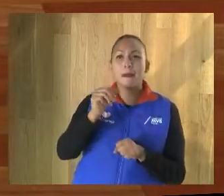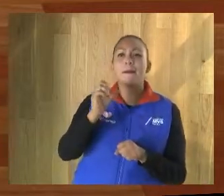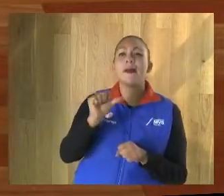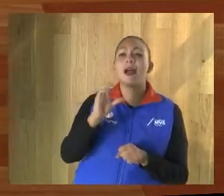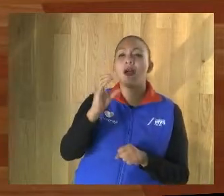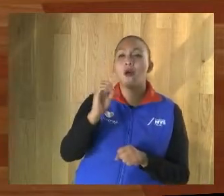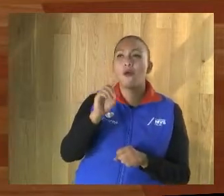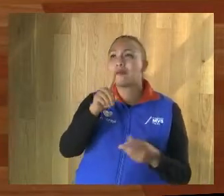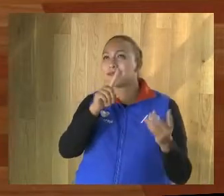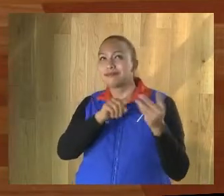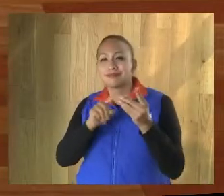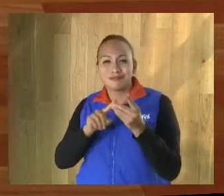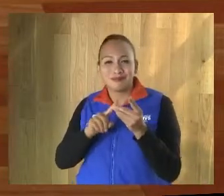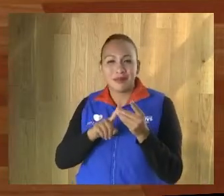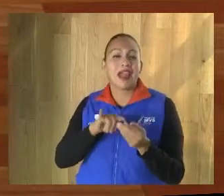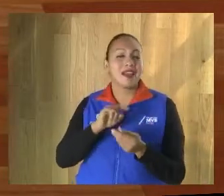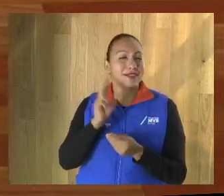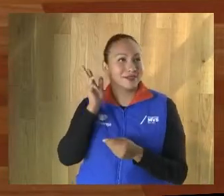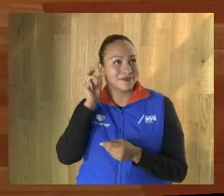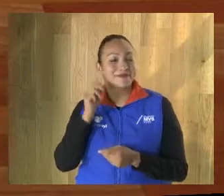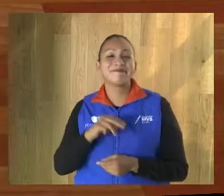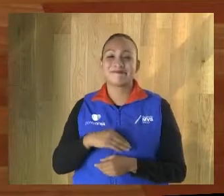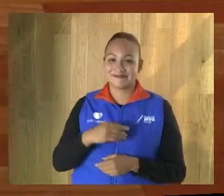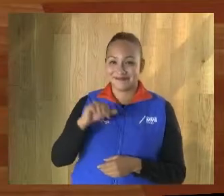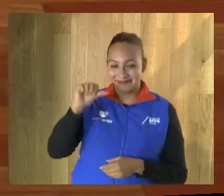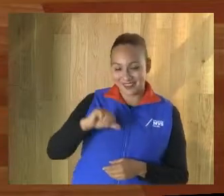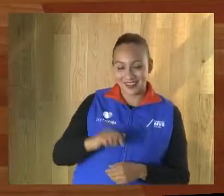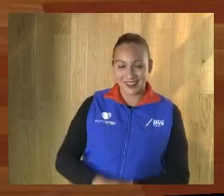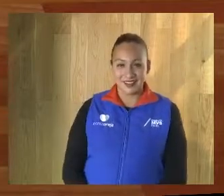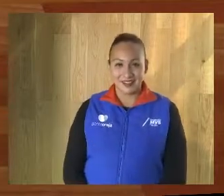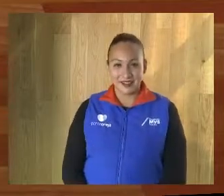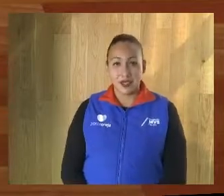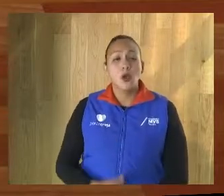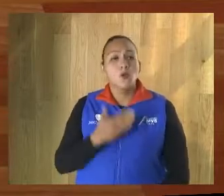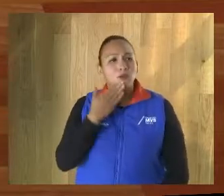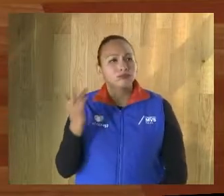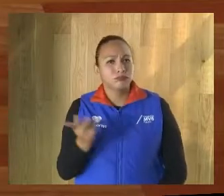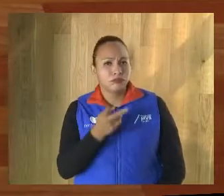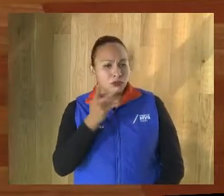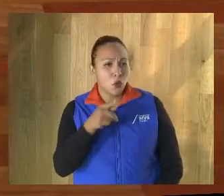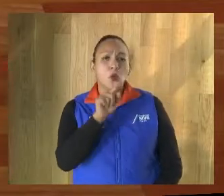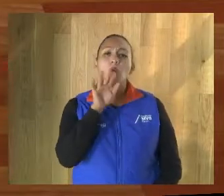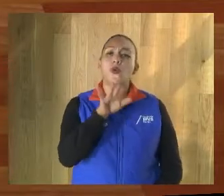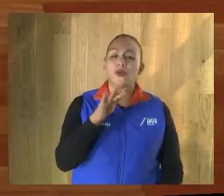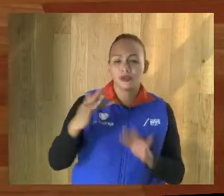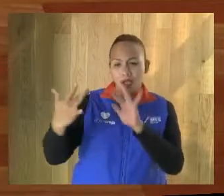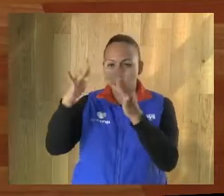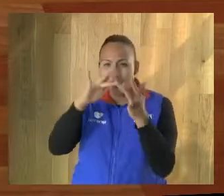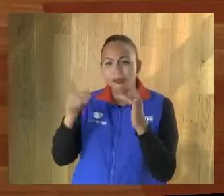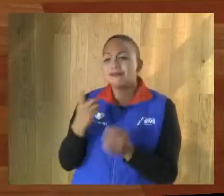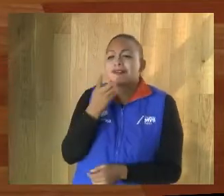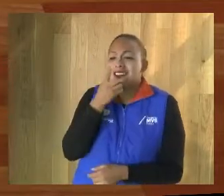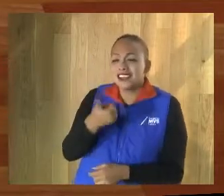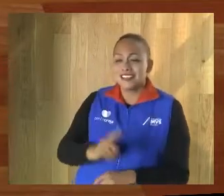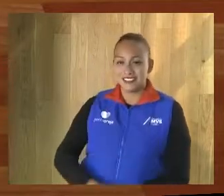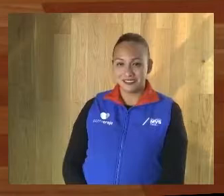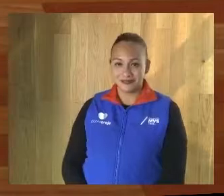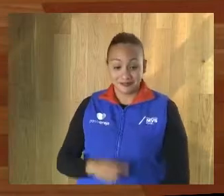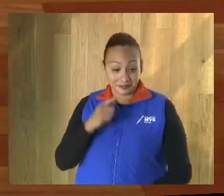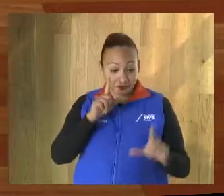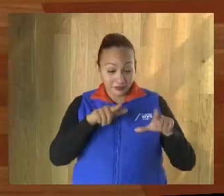ahí? Así es, Mari Carmen, aquí estoy. Muy bien, queríamos saber qué dicen las redes sociales. Miren, en